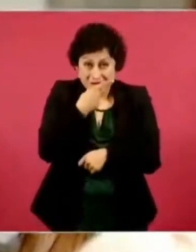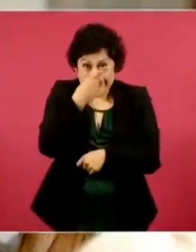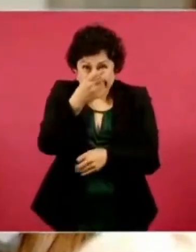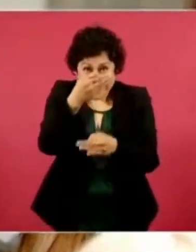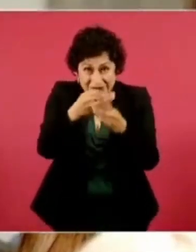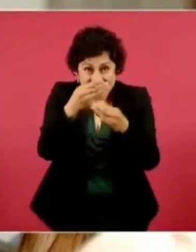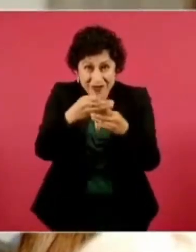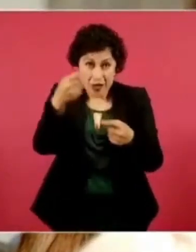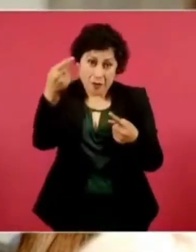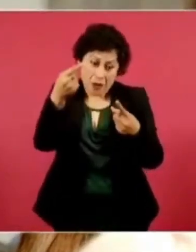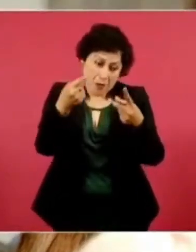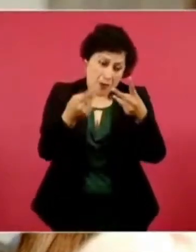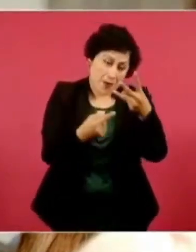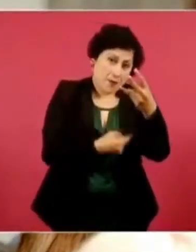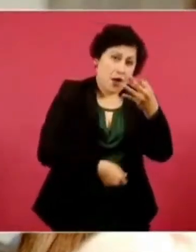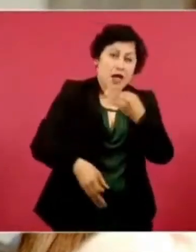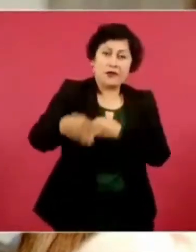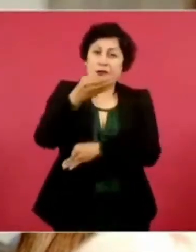tengo documentado,